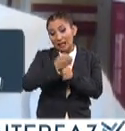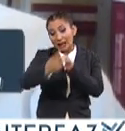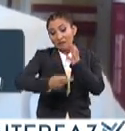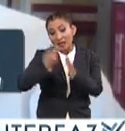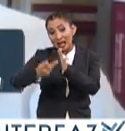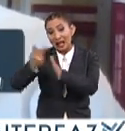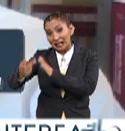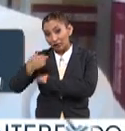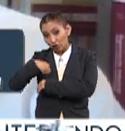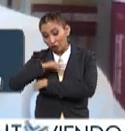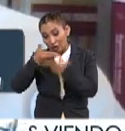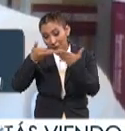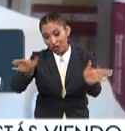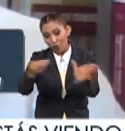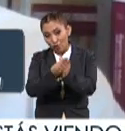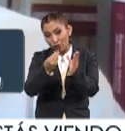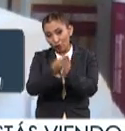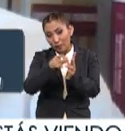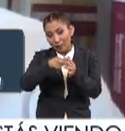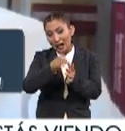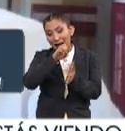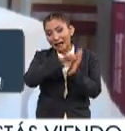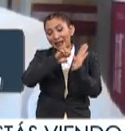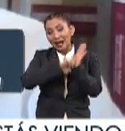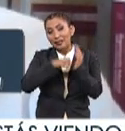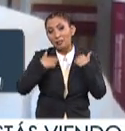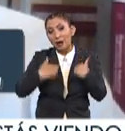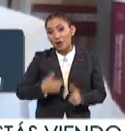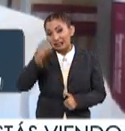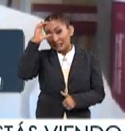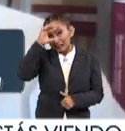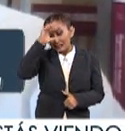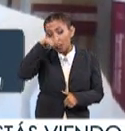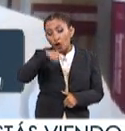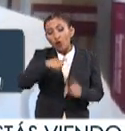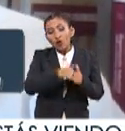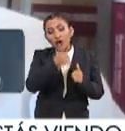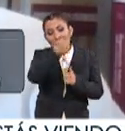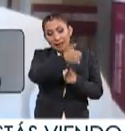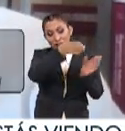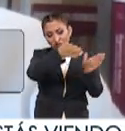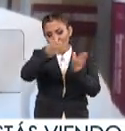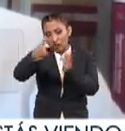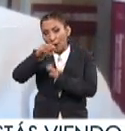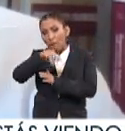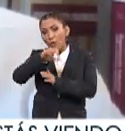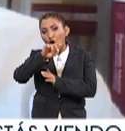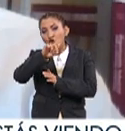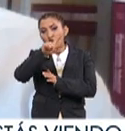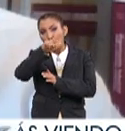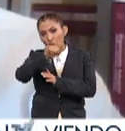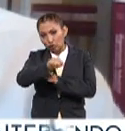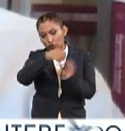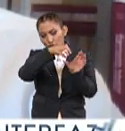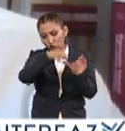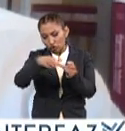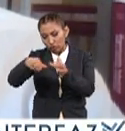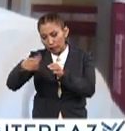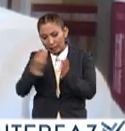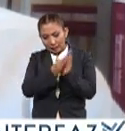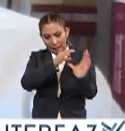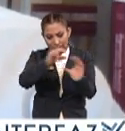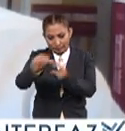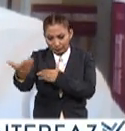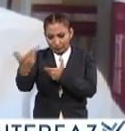ocasión estamos abriendo este curso Ética del Ser Humano y la Ciencia, donde a través de 6 módulos incluimos y enseñamos